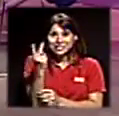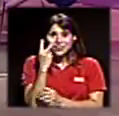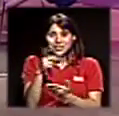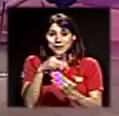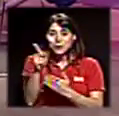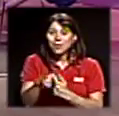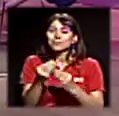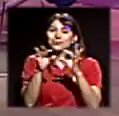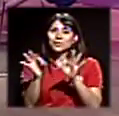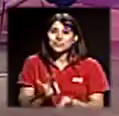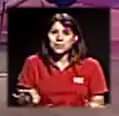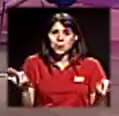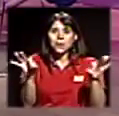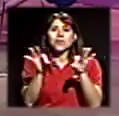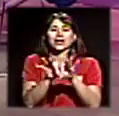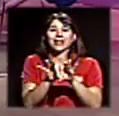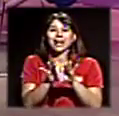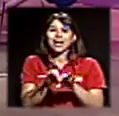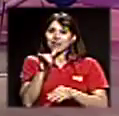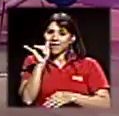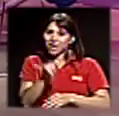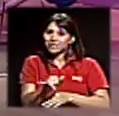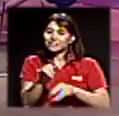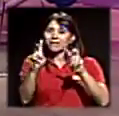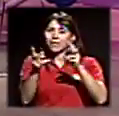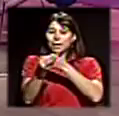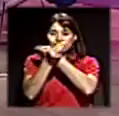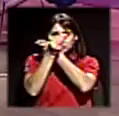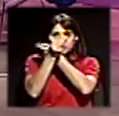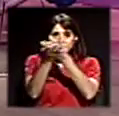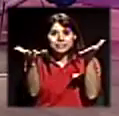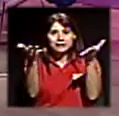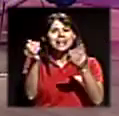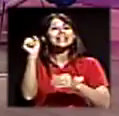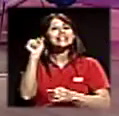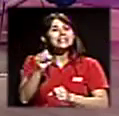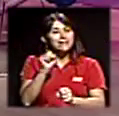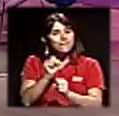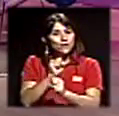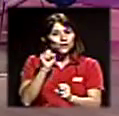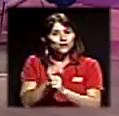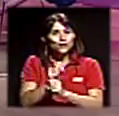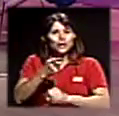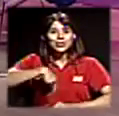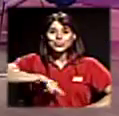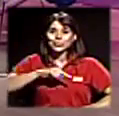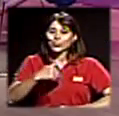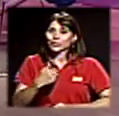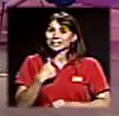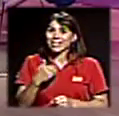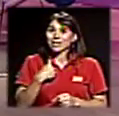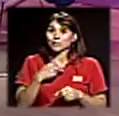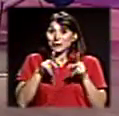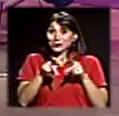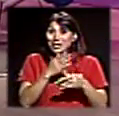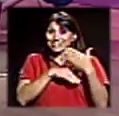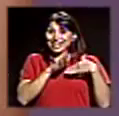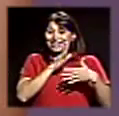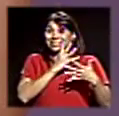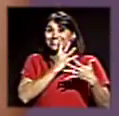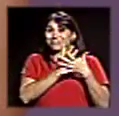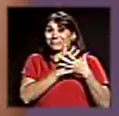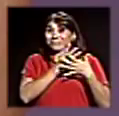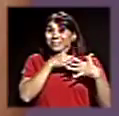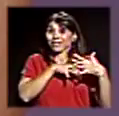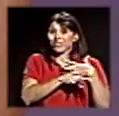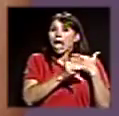es súper importante, ¿no? Que esto se dé a conocer, de que sí funciona, de que tenemos ex internos dando clases